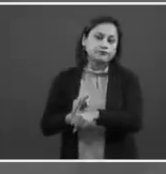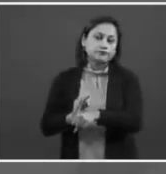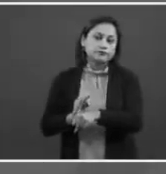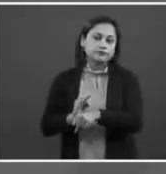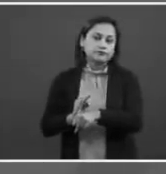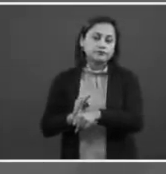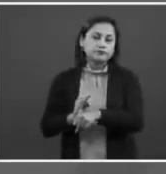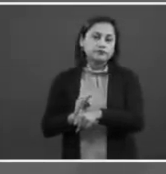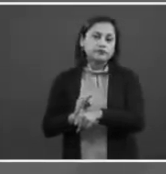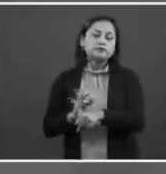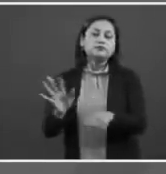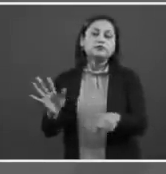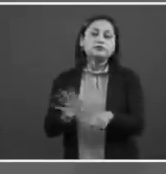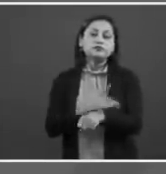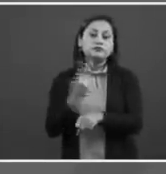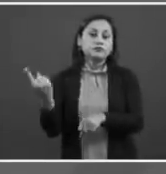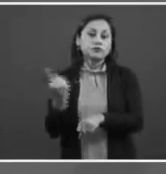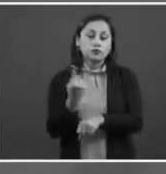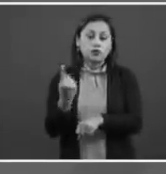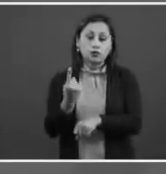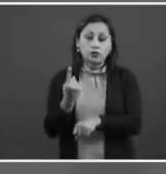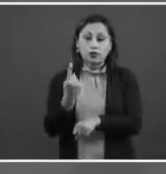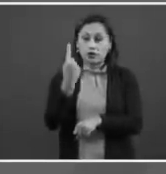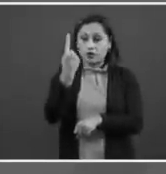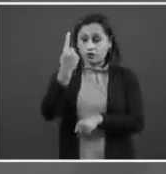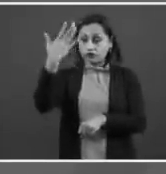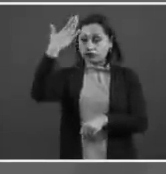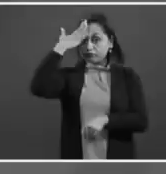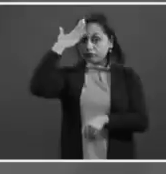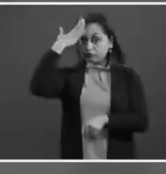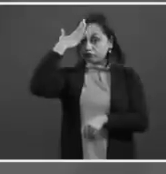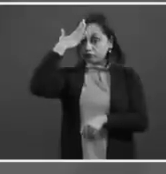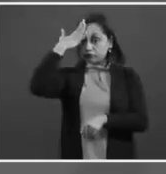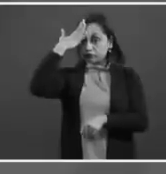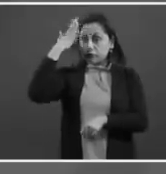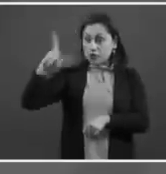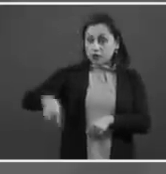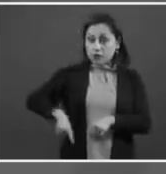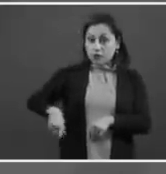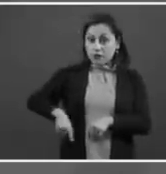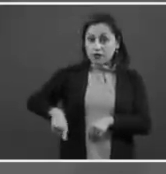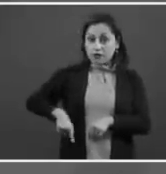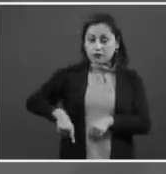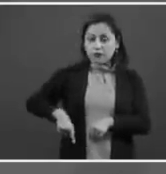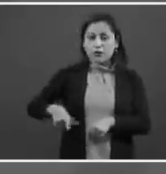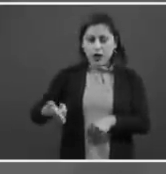un gobernante un dirigente puede poner en riesgo su vida